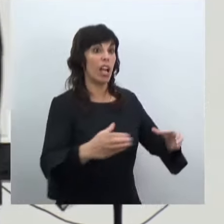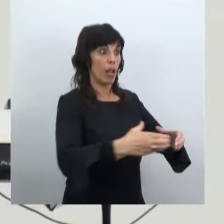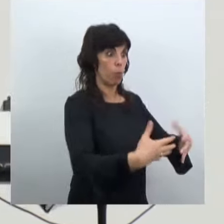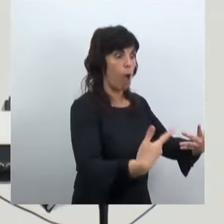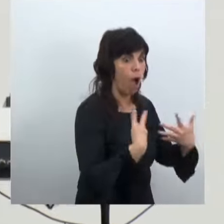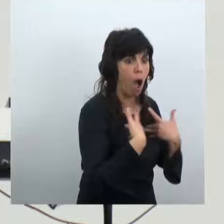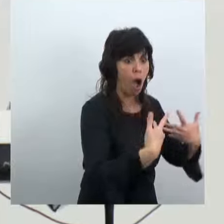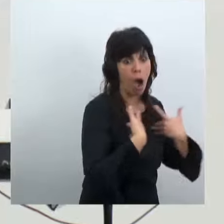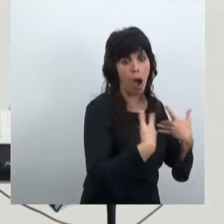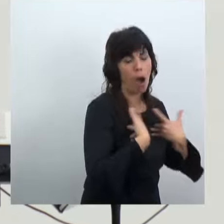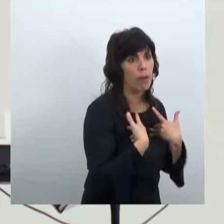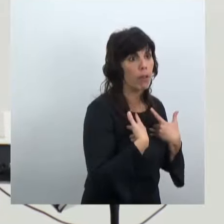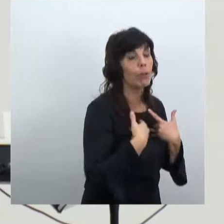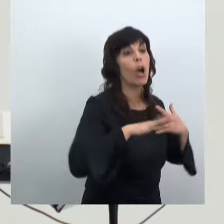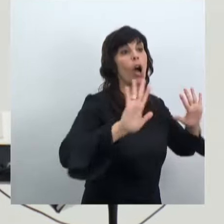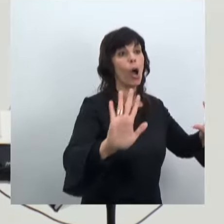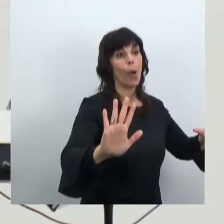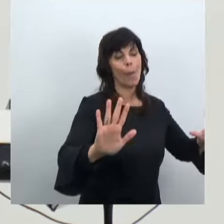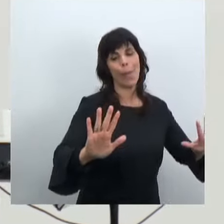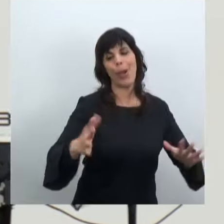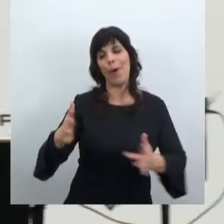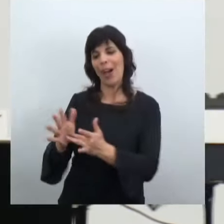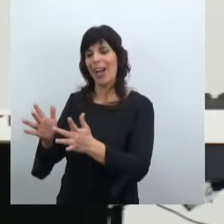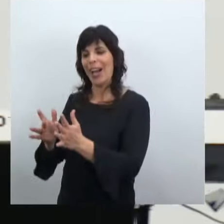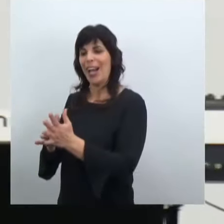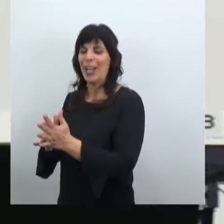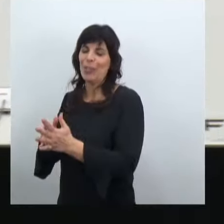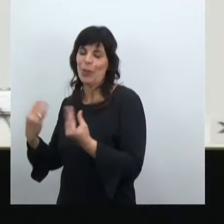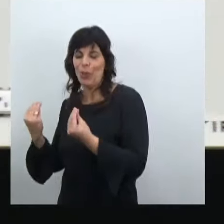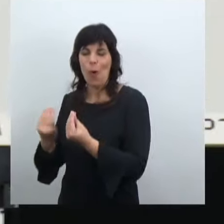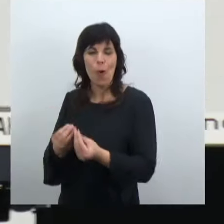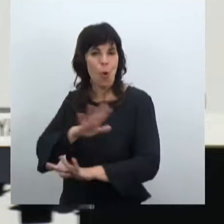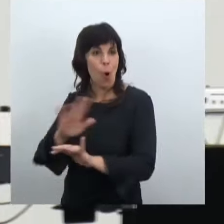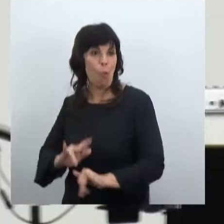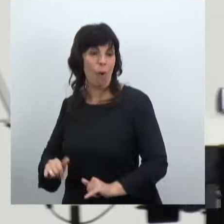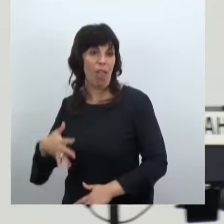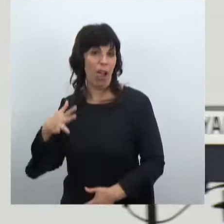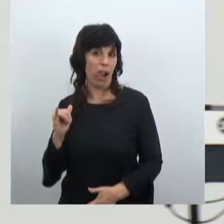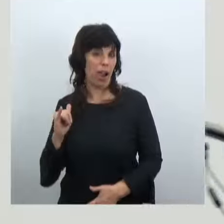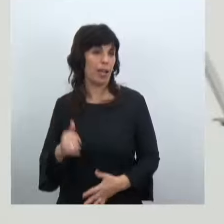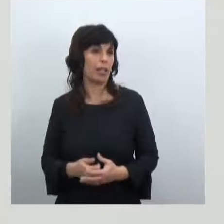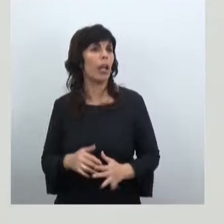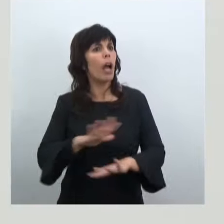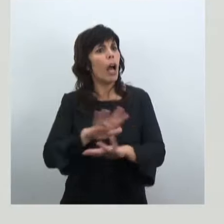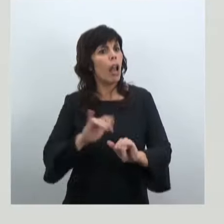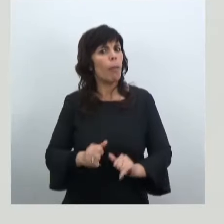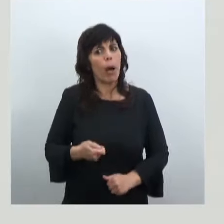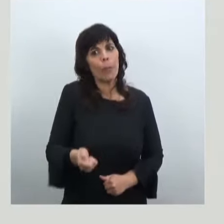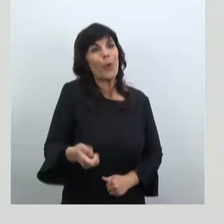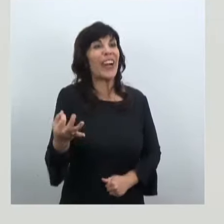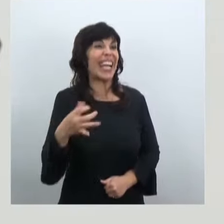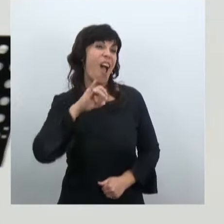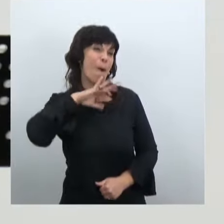tendréis aflicción, pero en mí tendréis paz, dice el Señor. ¿Qué provoca la paz?